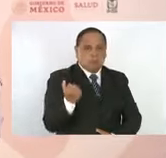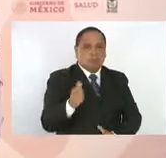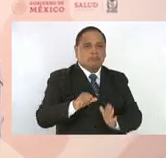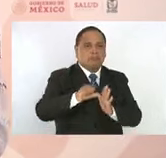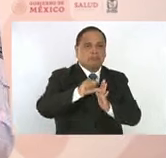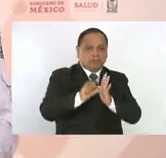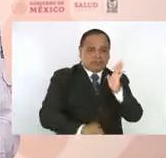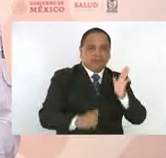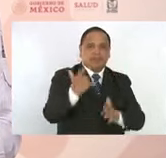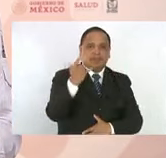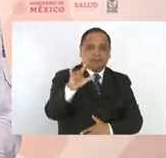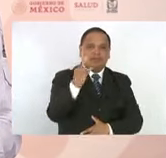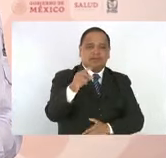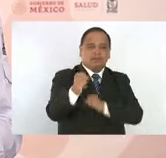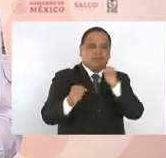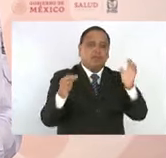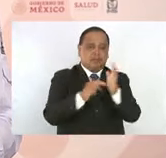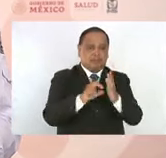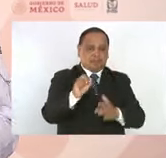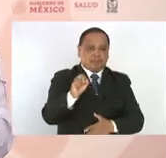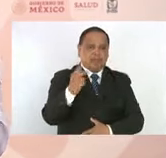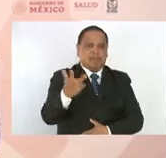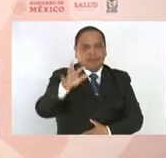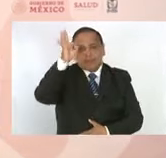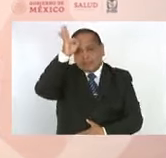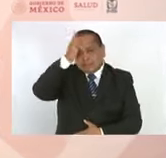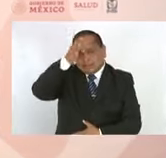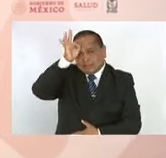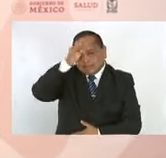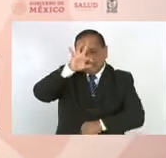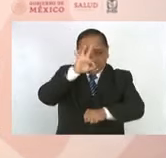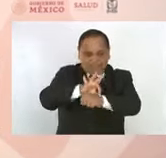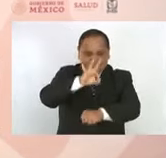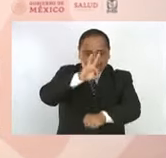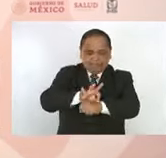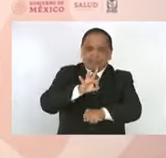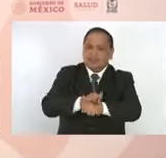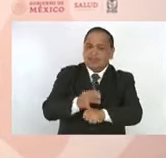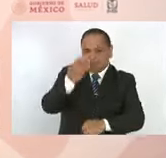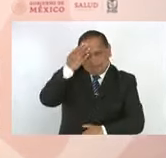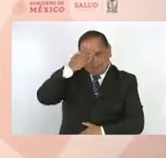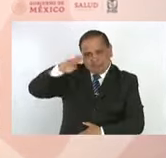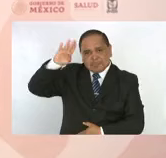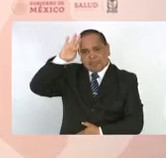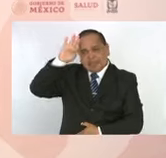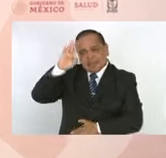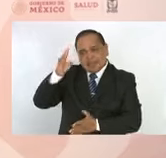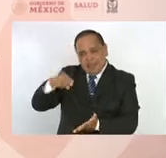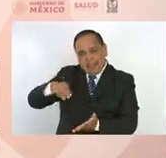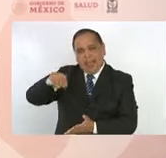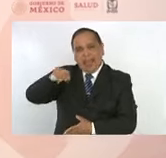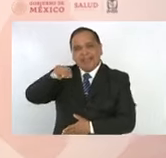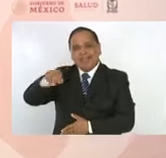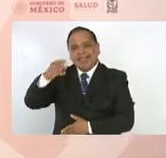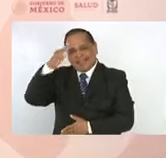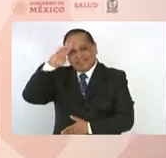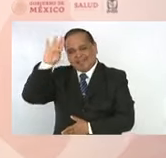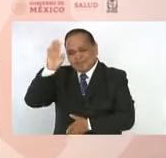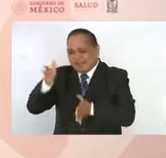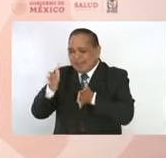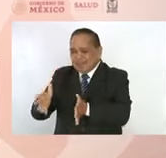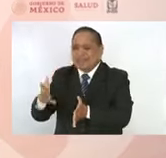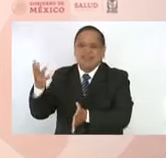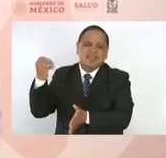del 2022 concretamos el acuerdo con los servicios médicos cubanos del Ministerio de Salud de Cuba, que con todos sus años